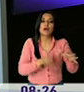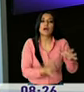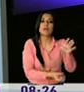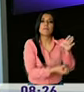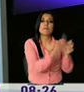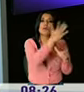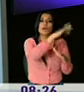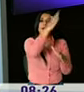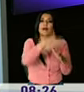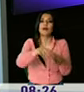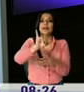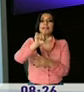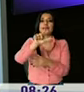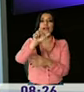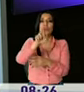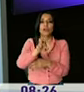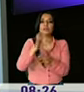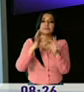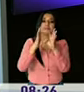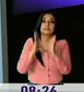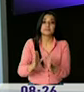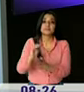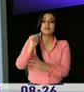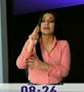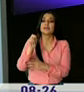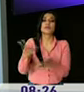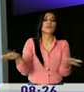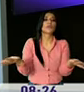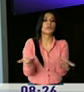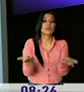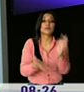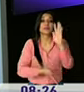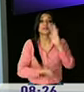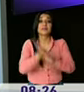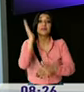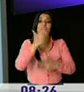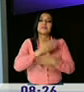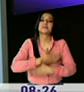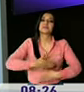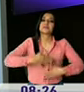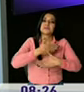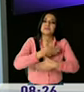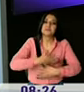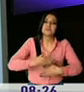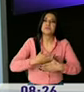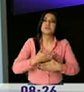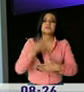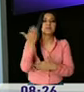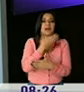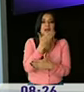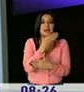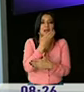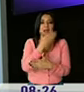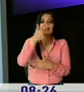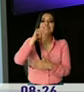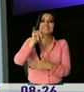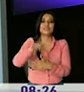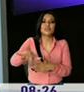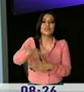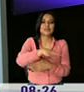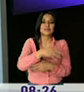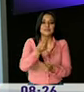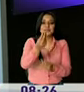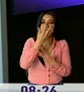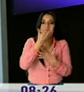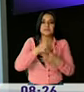Ilaló. Así que Andrea Orbe está playera, se ha ido a disfrutar del calorcito de los Chillos y nos tiene el siguiente